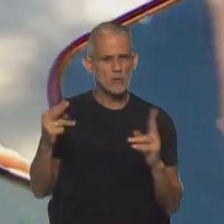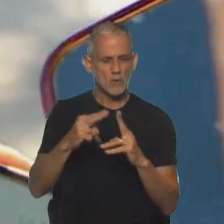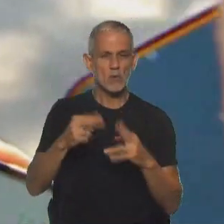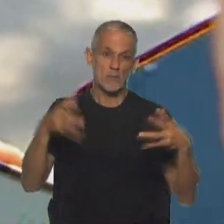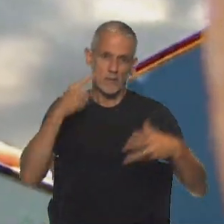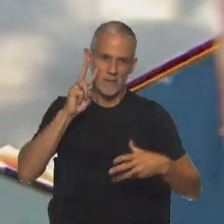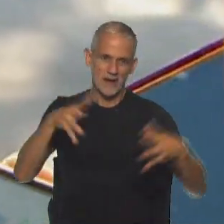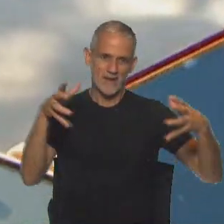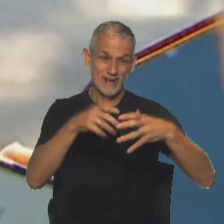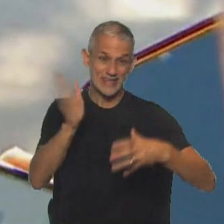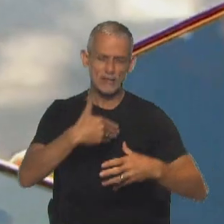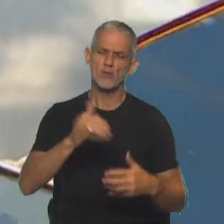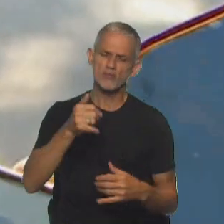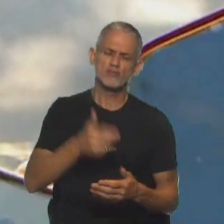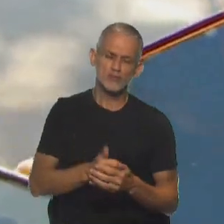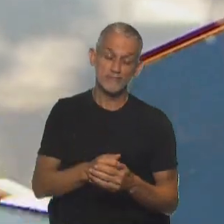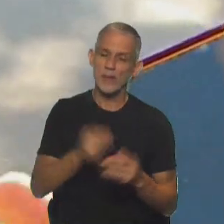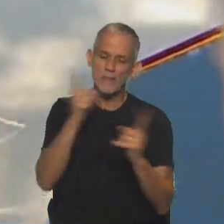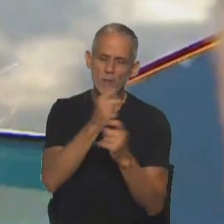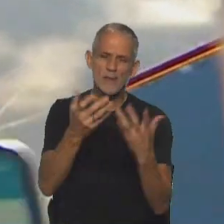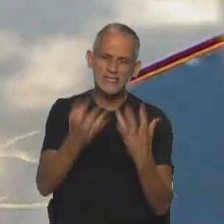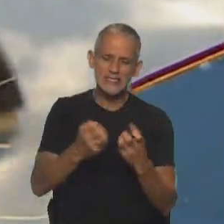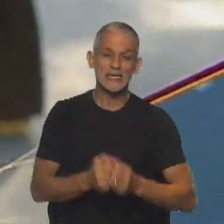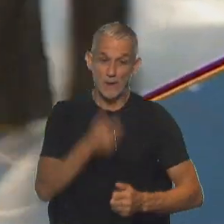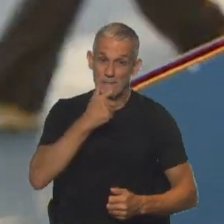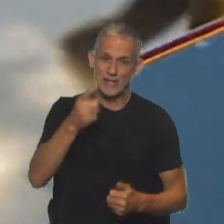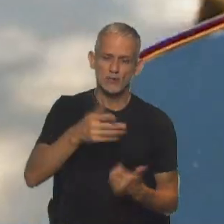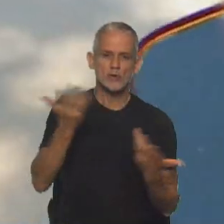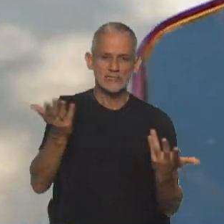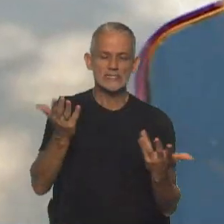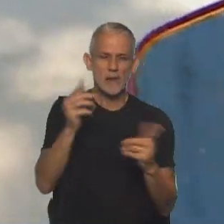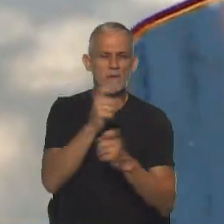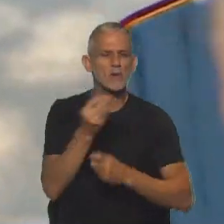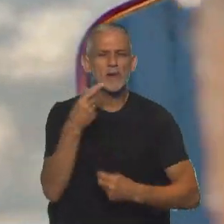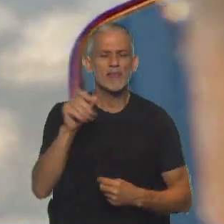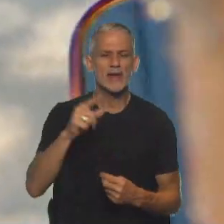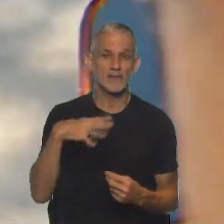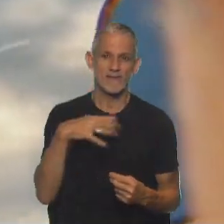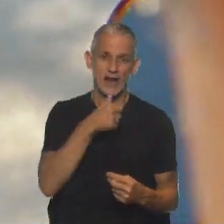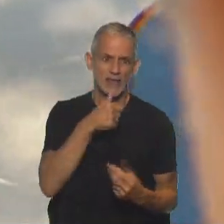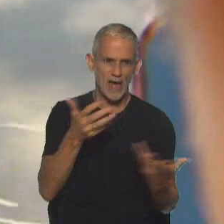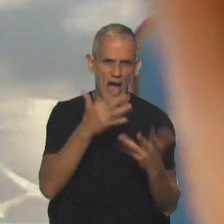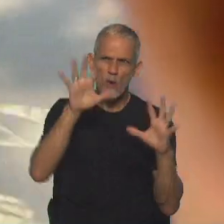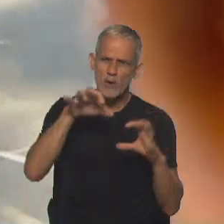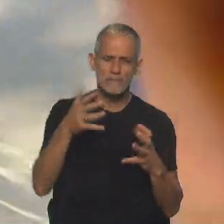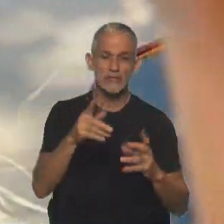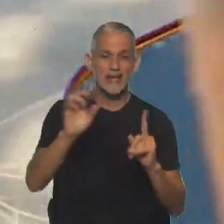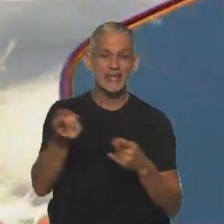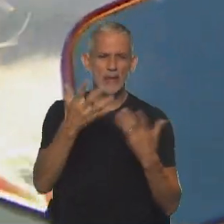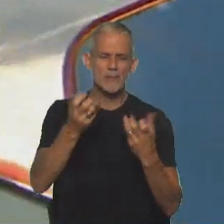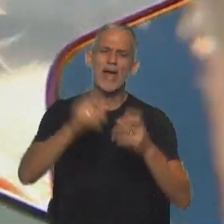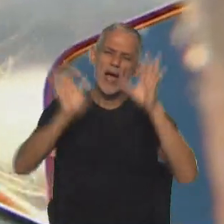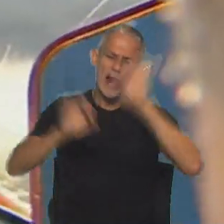y una respuesta, ¿no? El drama de la sequía, en este caso en Mendoza, el drama no solamente de la falta de agua, sino fundamentalmente del drama del